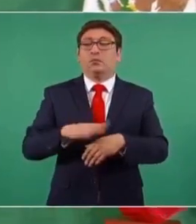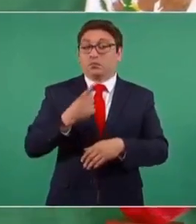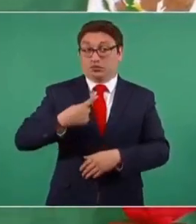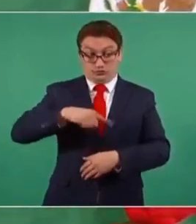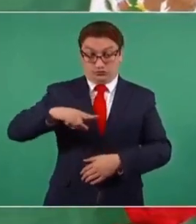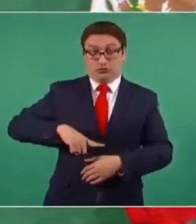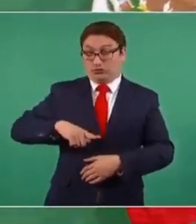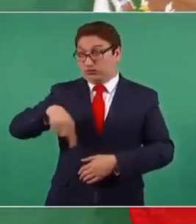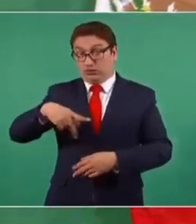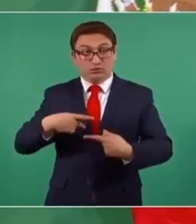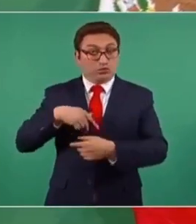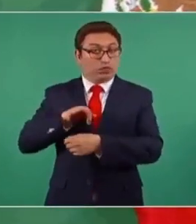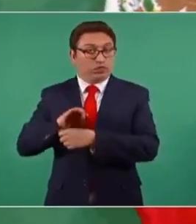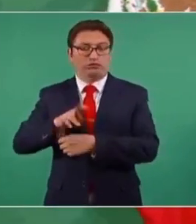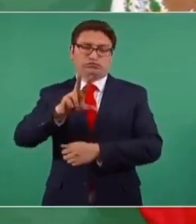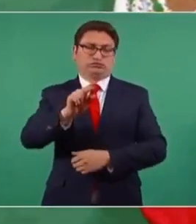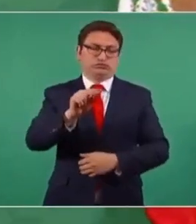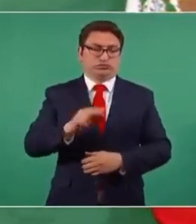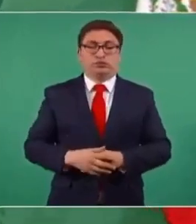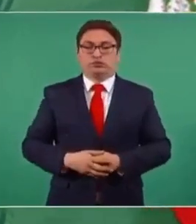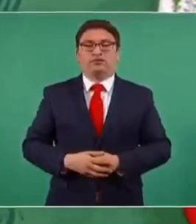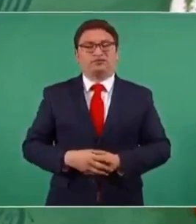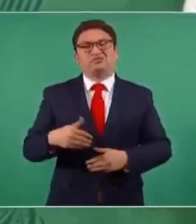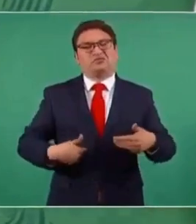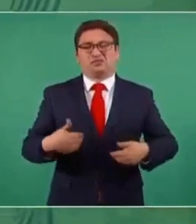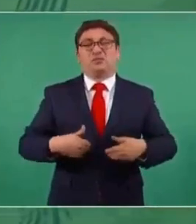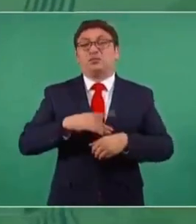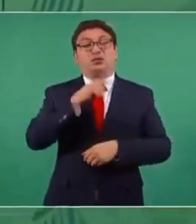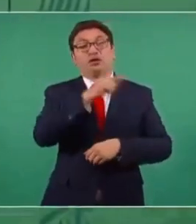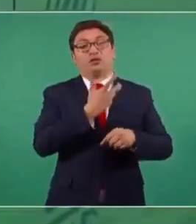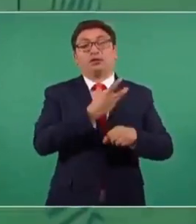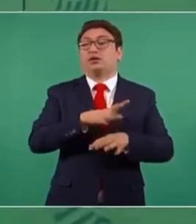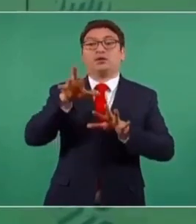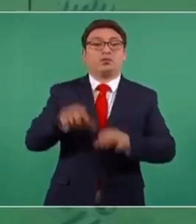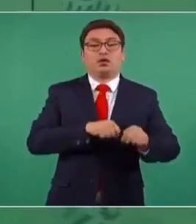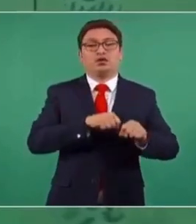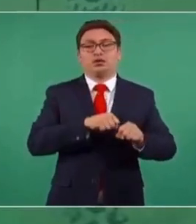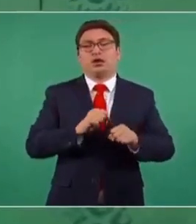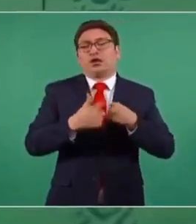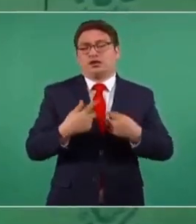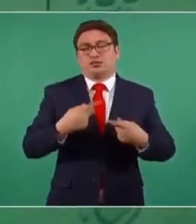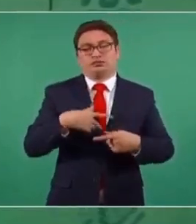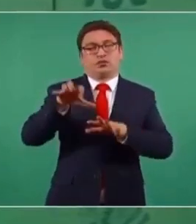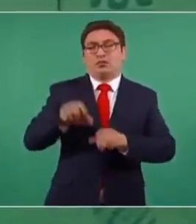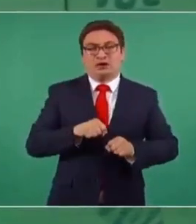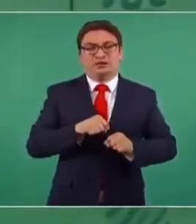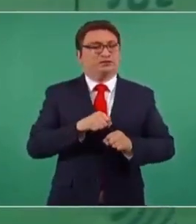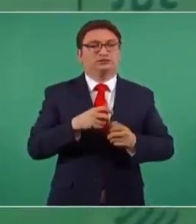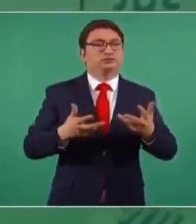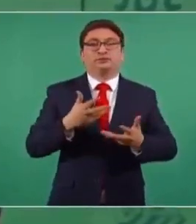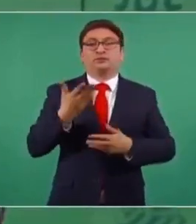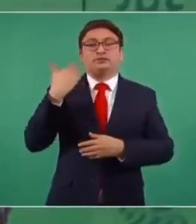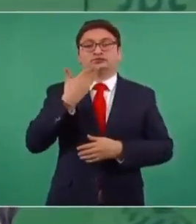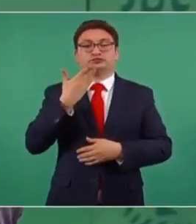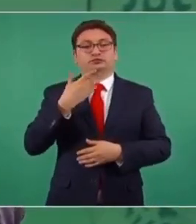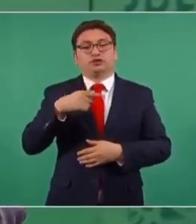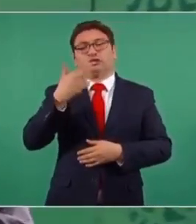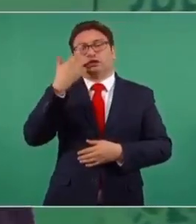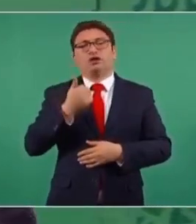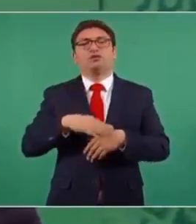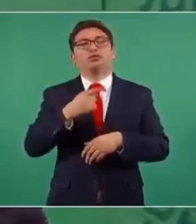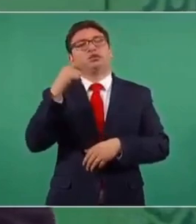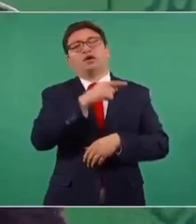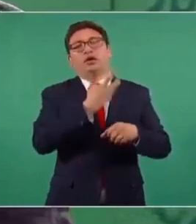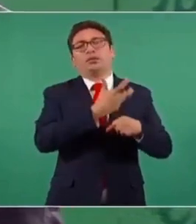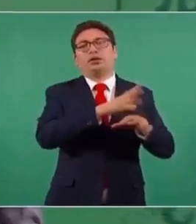tapadera. Apúntele bien. Molesta mucho el que detienen a alguien en Estados Unidos. ¿Y qué decía la gente con razón? ¿Por